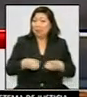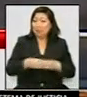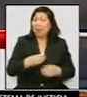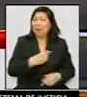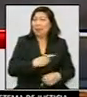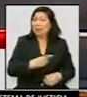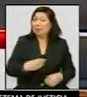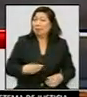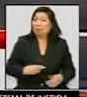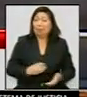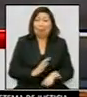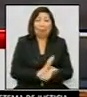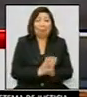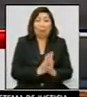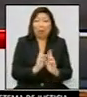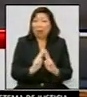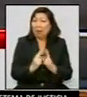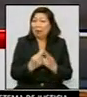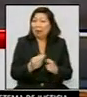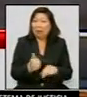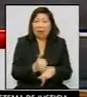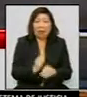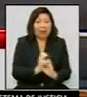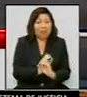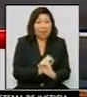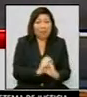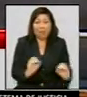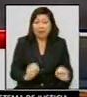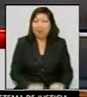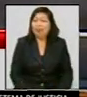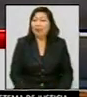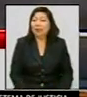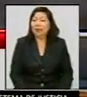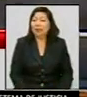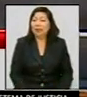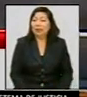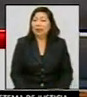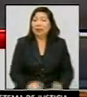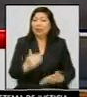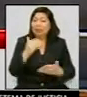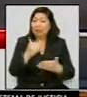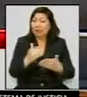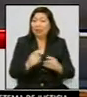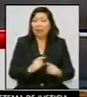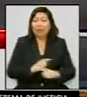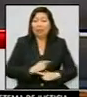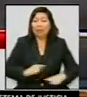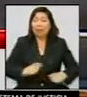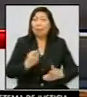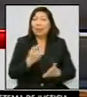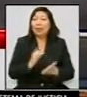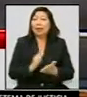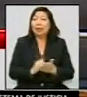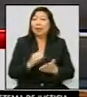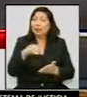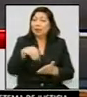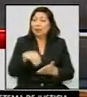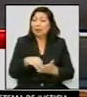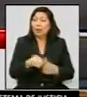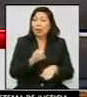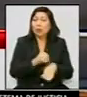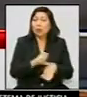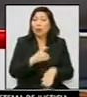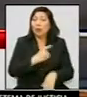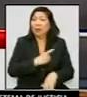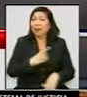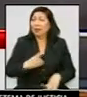directiva no se ha convocado a la mesa directiva. No se hace la agenda de la mesa directiva para que vaya la propuesta al consejo